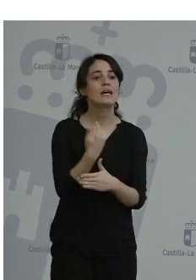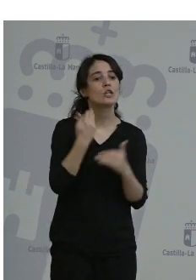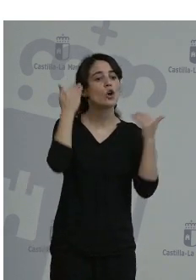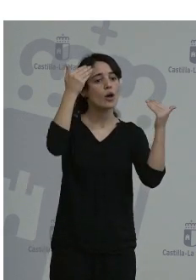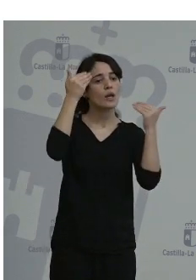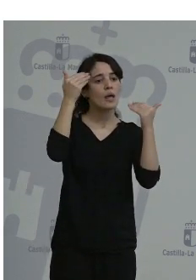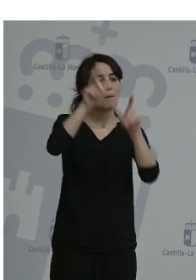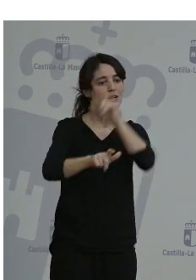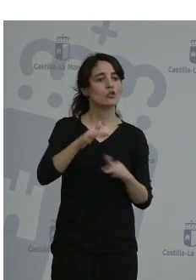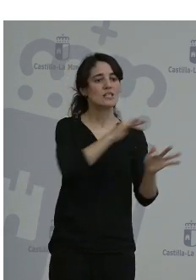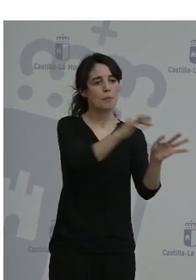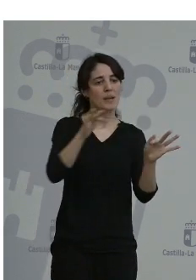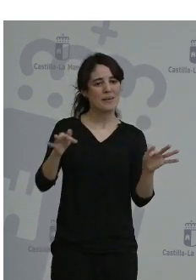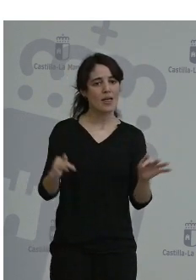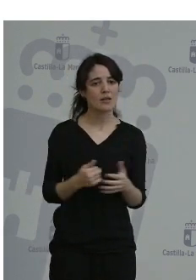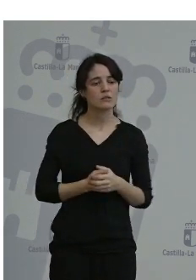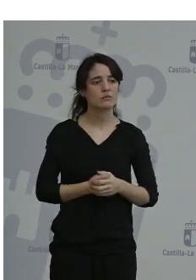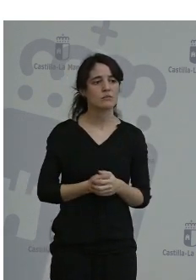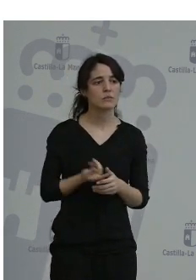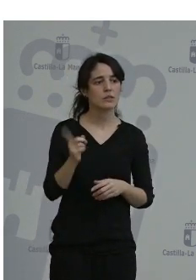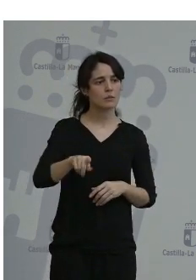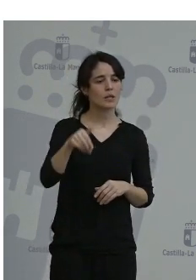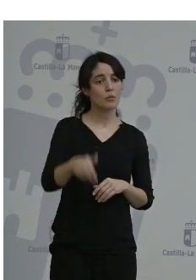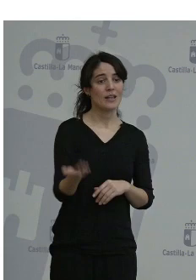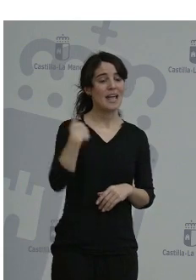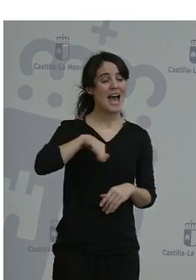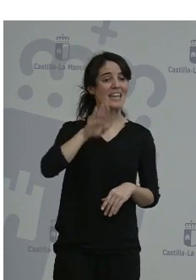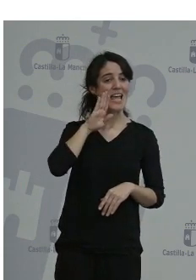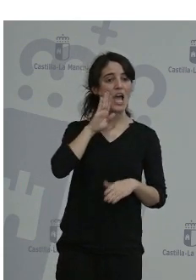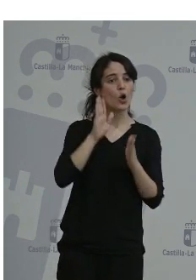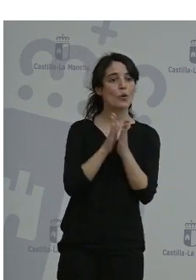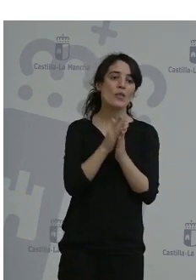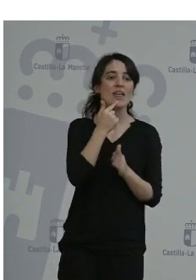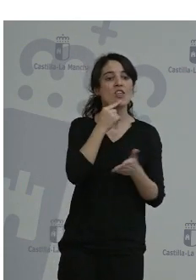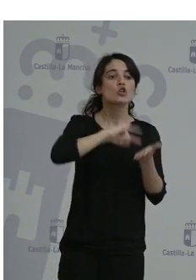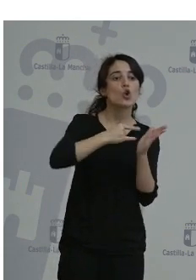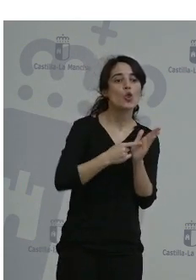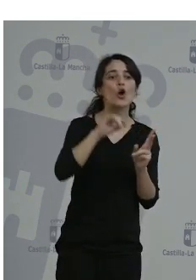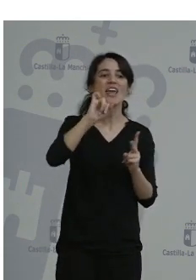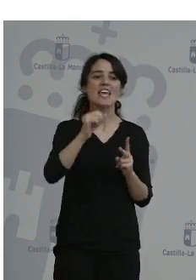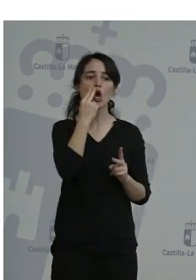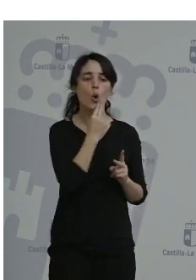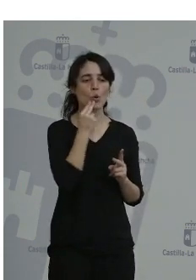los premiados y, sobre todo, como he dicho antes, soluciones y compromiso. Muchas gracias.